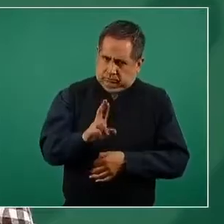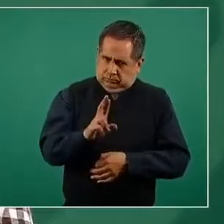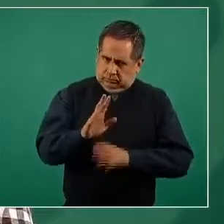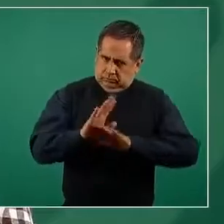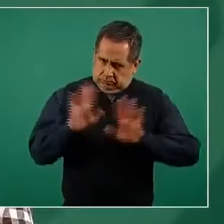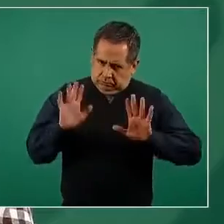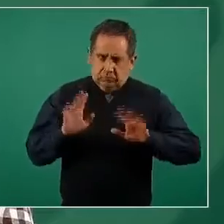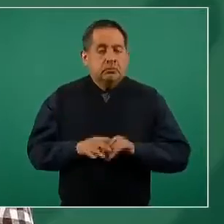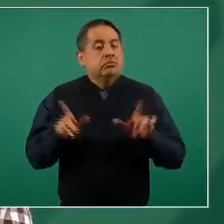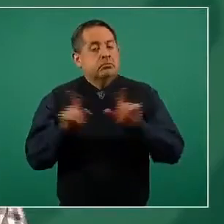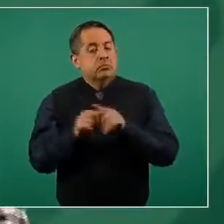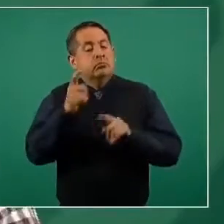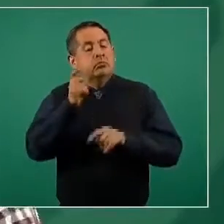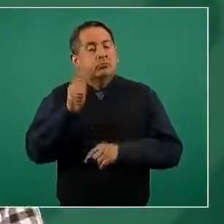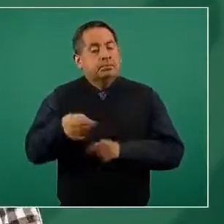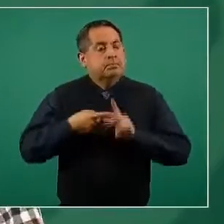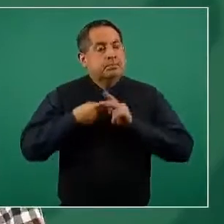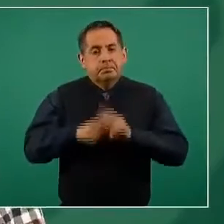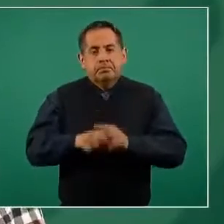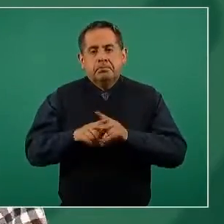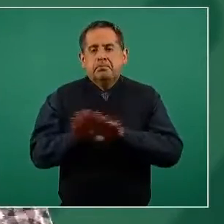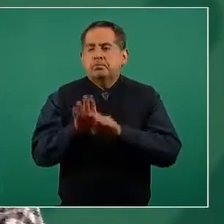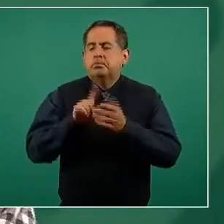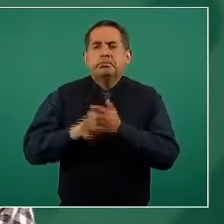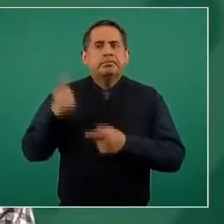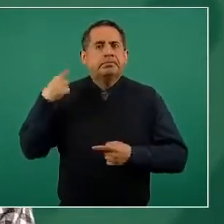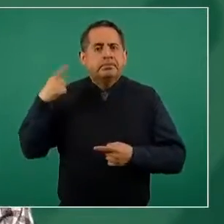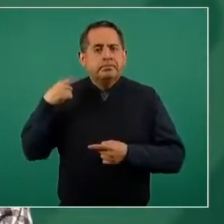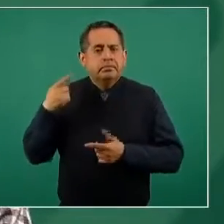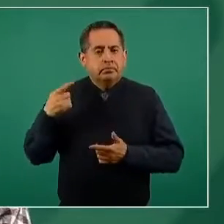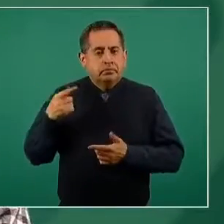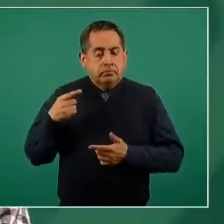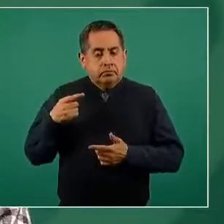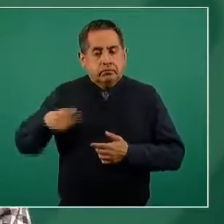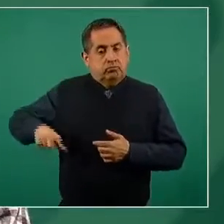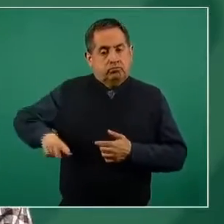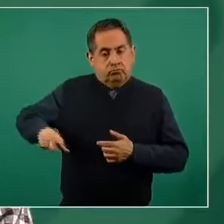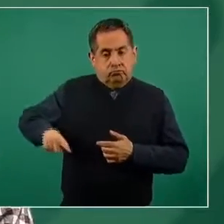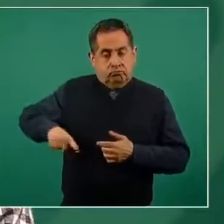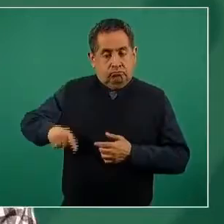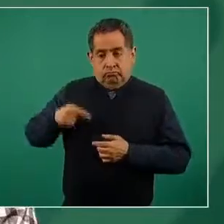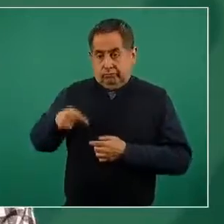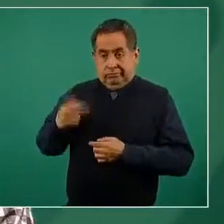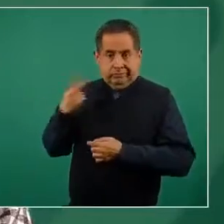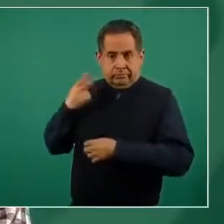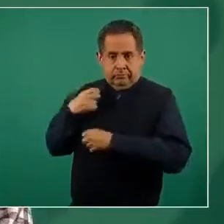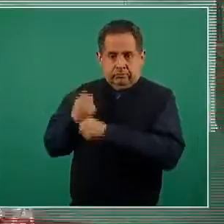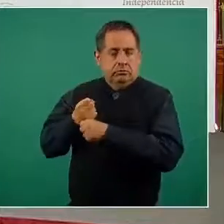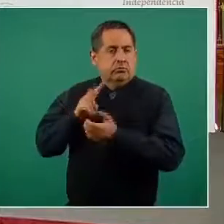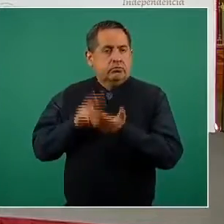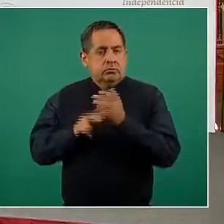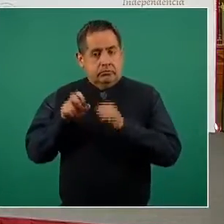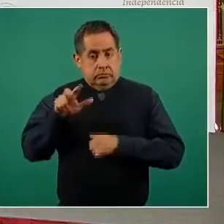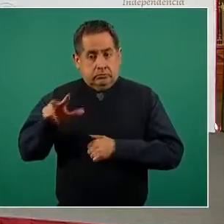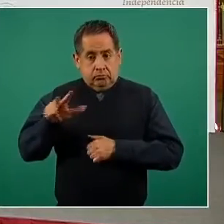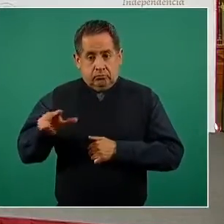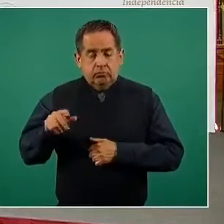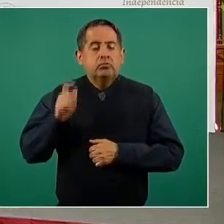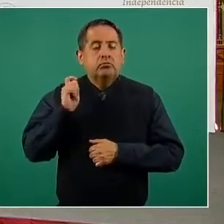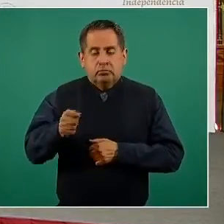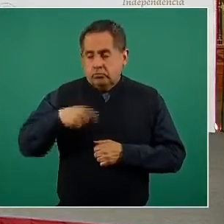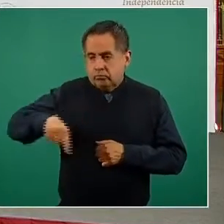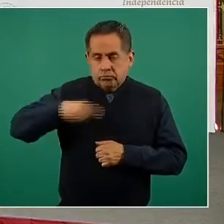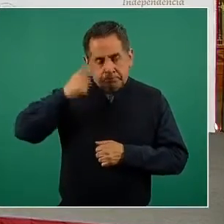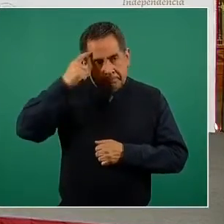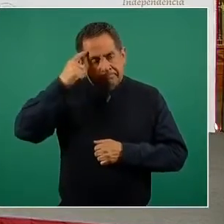es que desde que empezó el gobierno en esta administración en 2018, tenemos claro